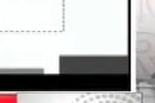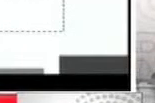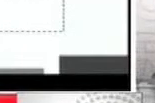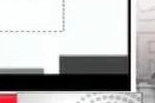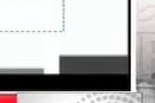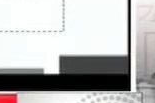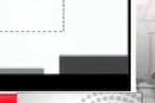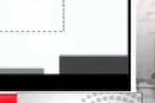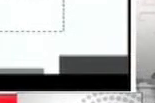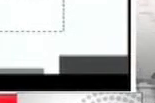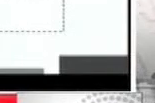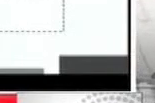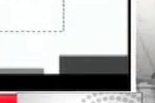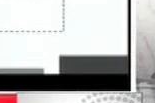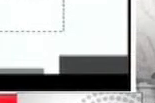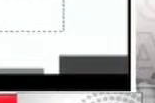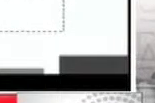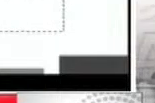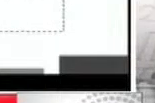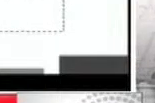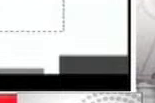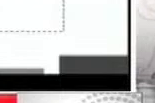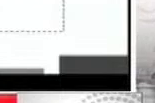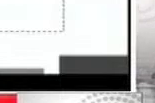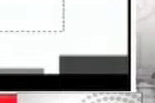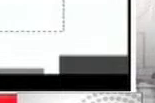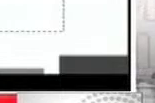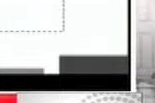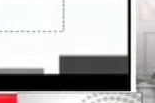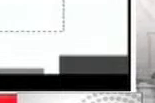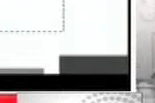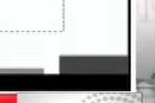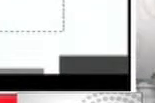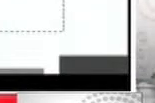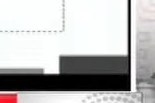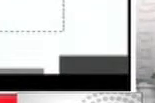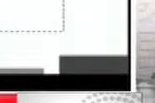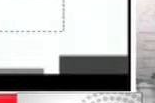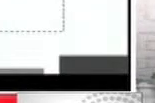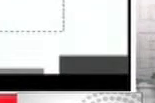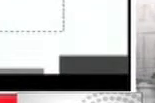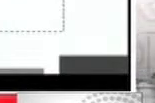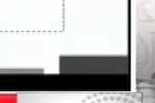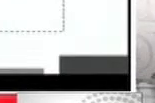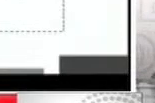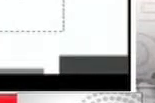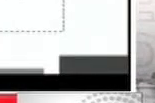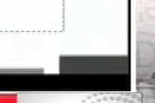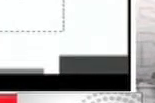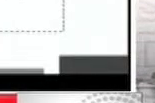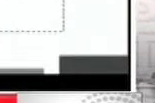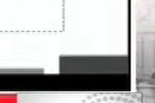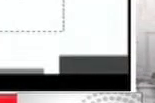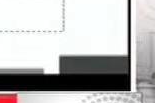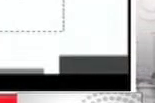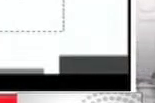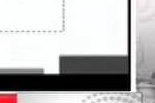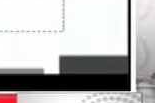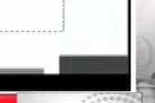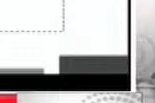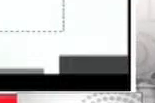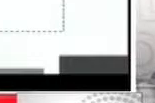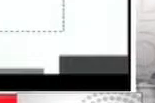11.251 millones, lo cual significa un incremento de 694 millones, o sea, un 7%